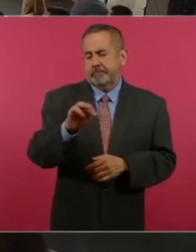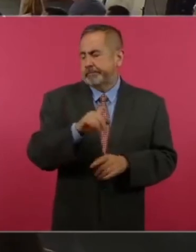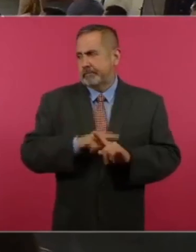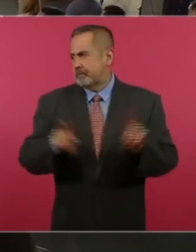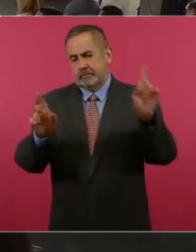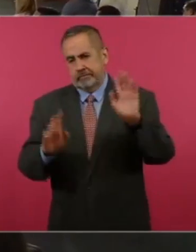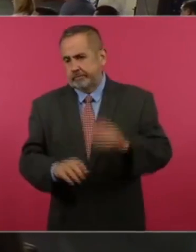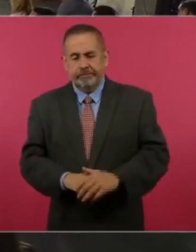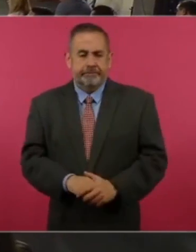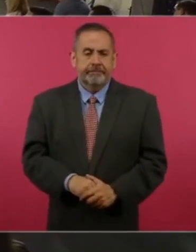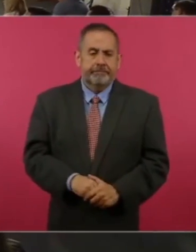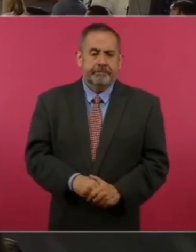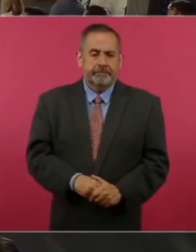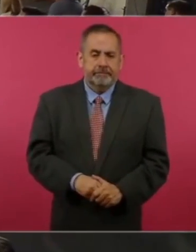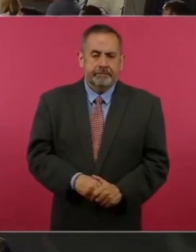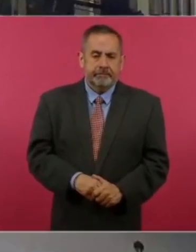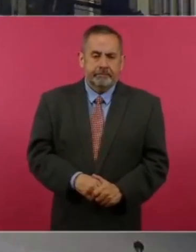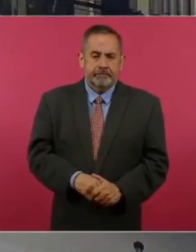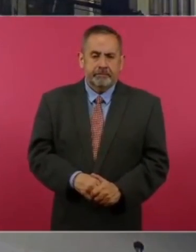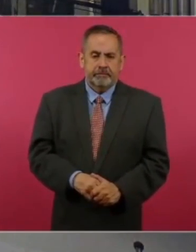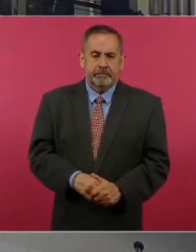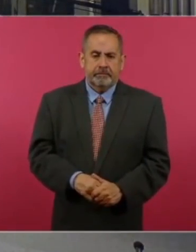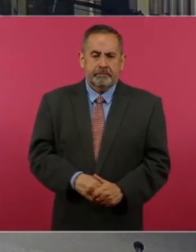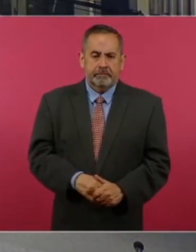El presidente compara 2018 a